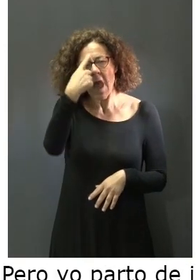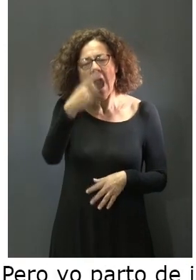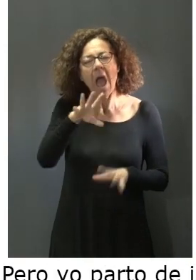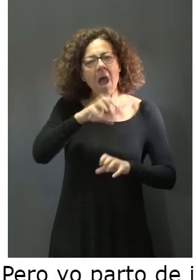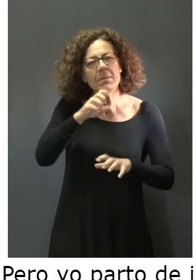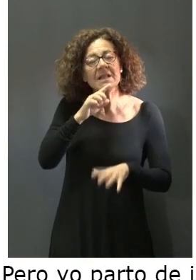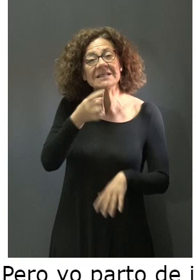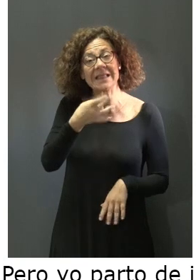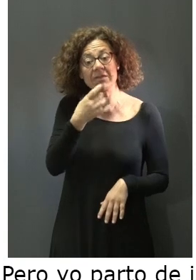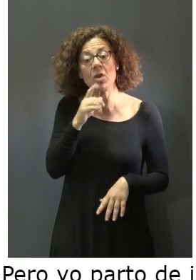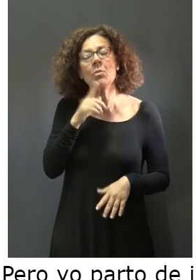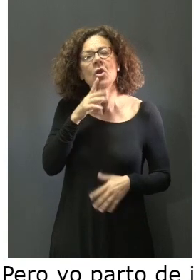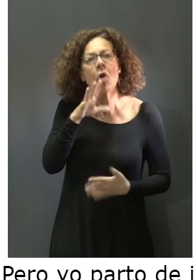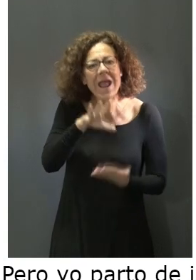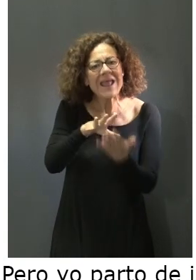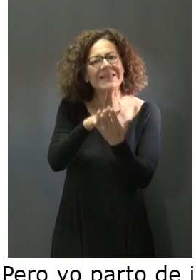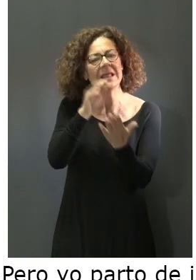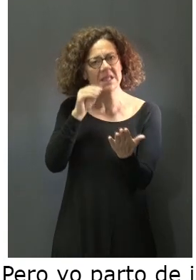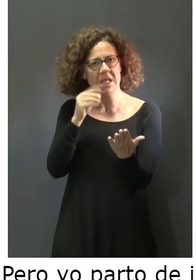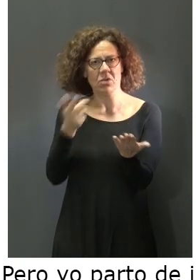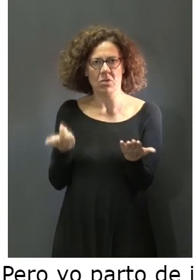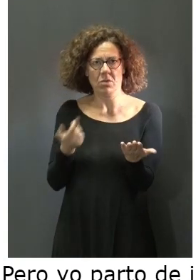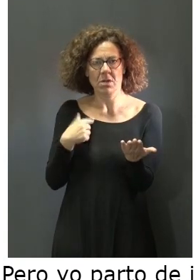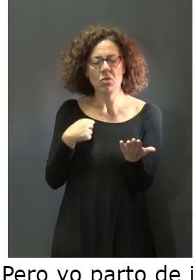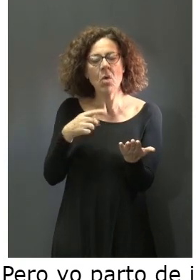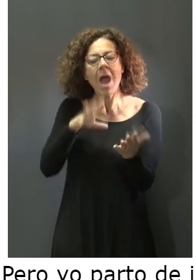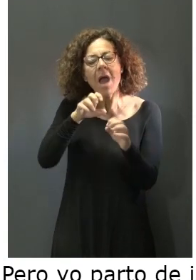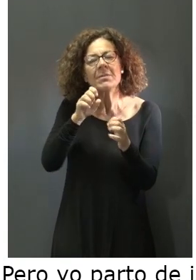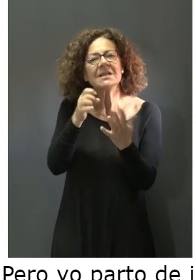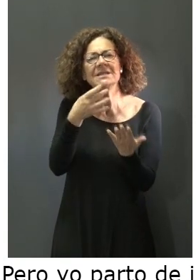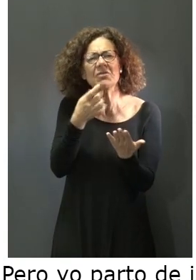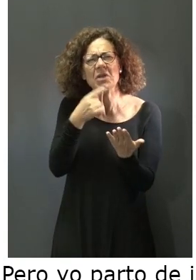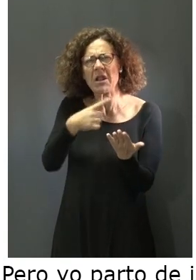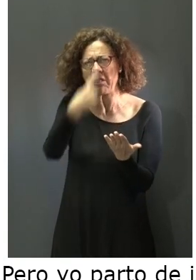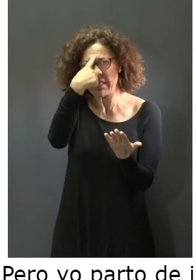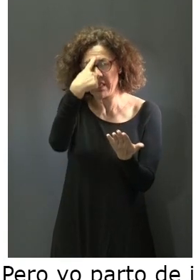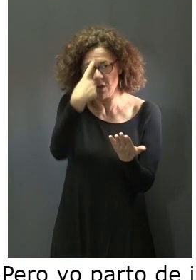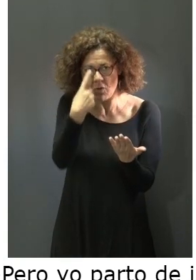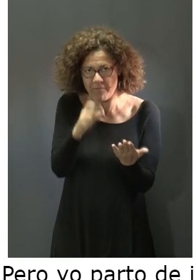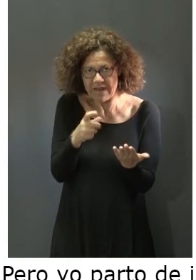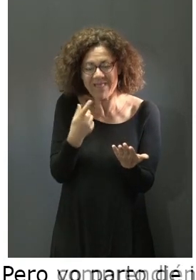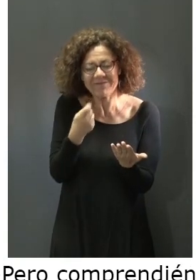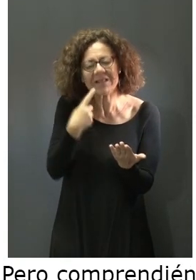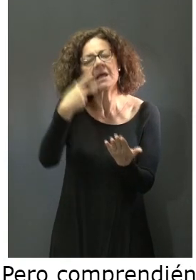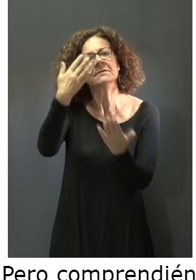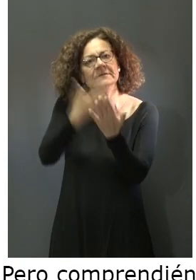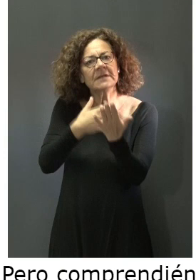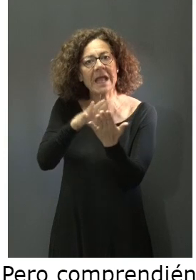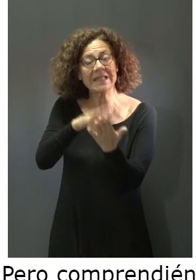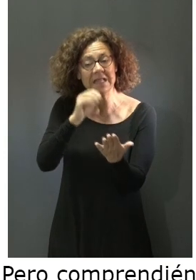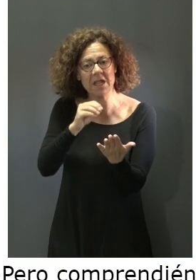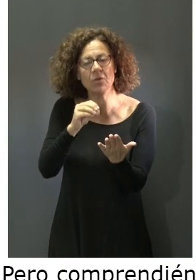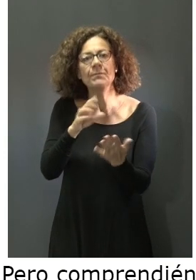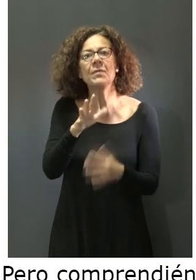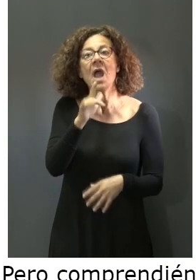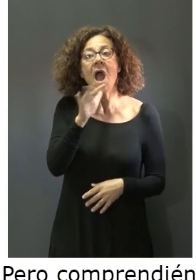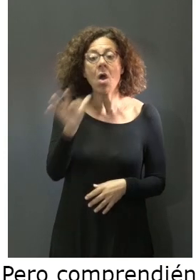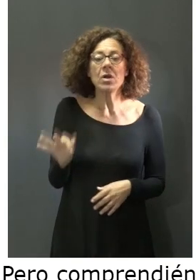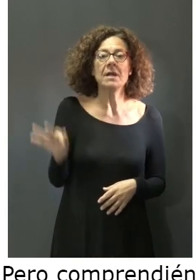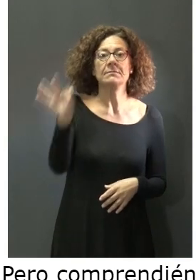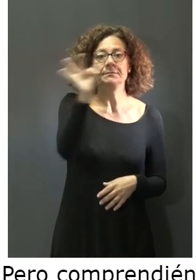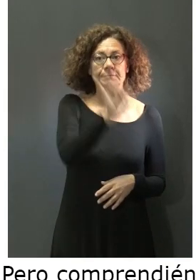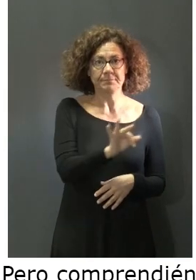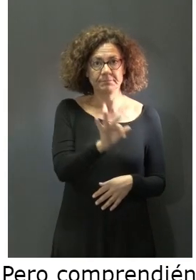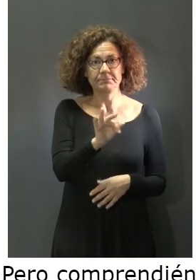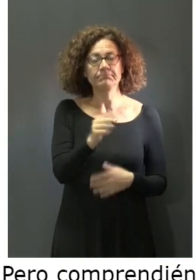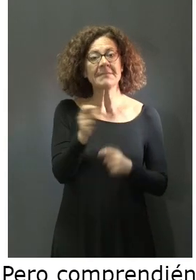pero comprendiéndolo, ¿no? Y se lo aprendía de memoria un diccionario. Bueno, en cualquier caso, vamos a dar paso ahora